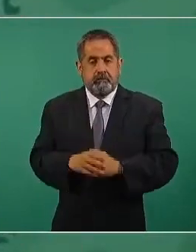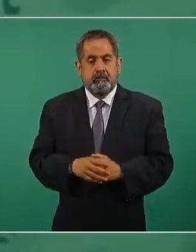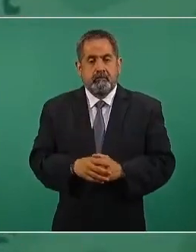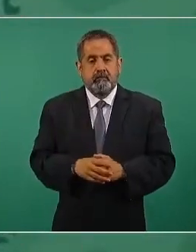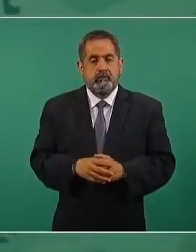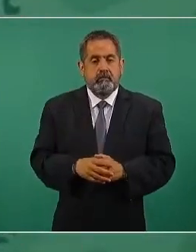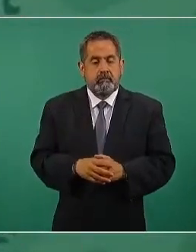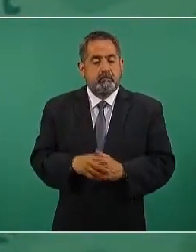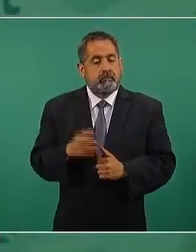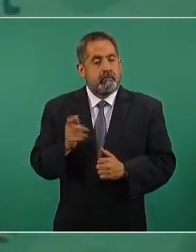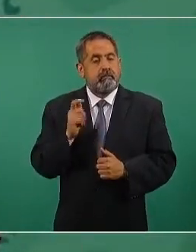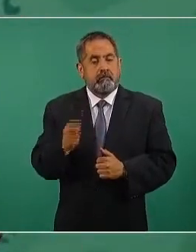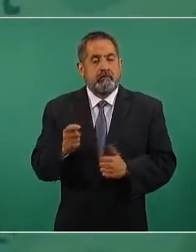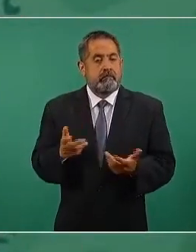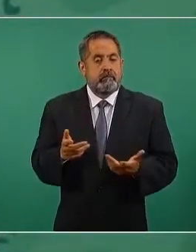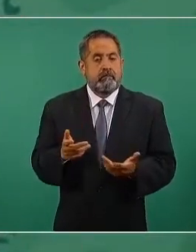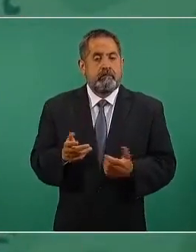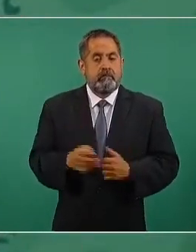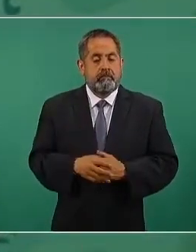y ahora